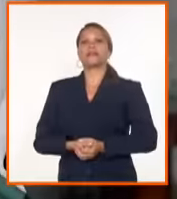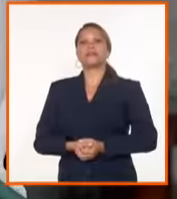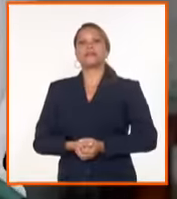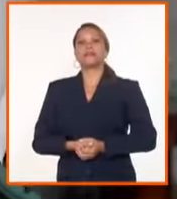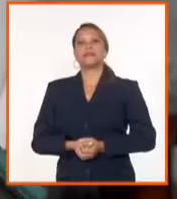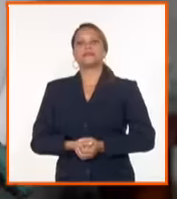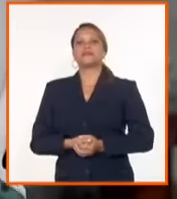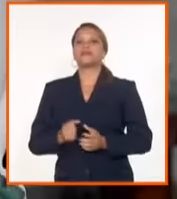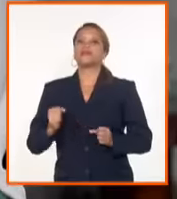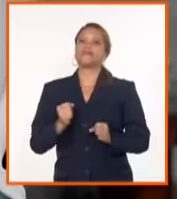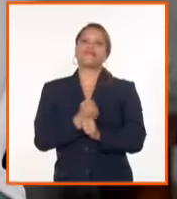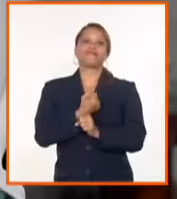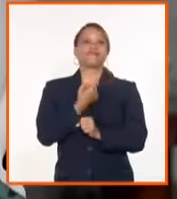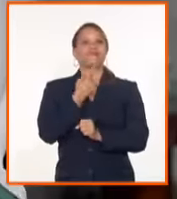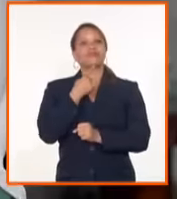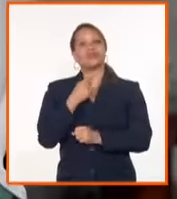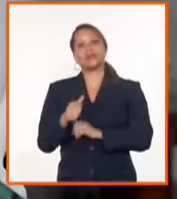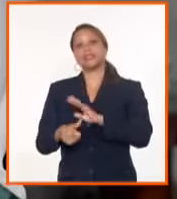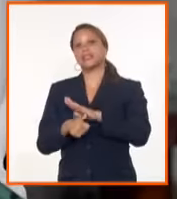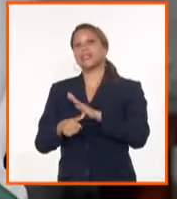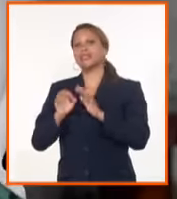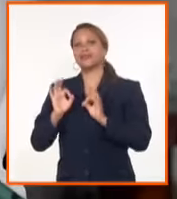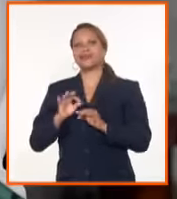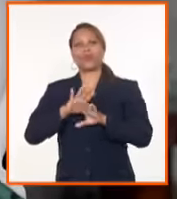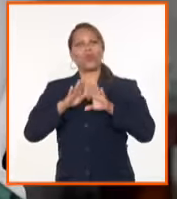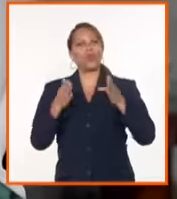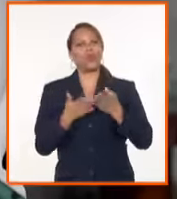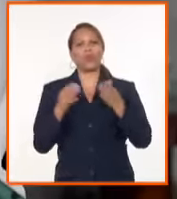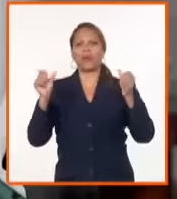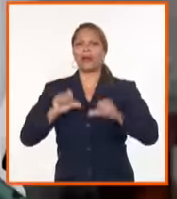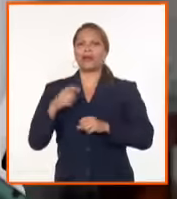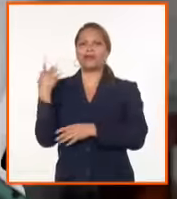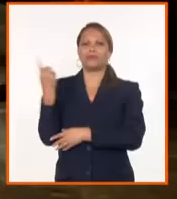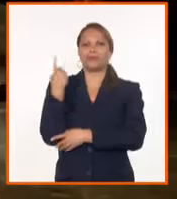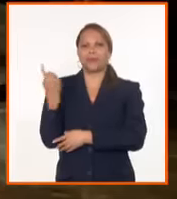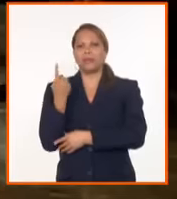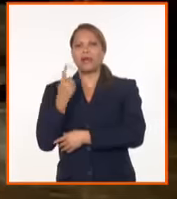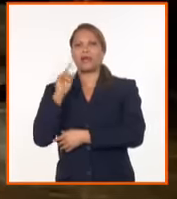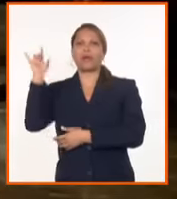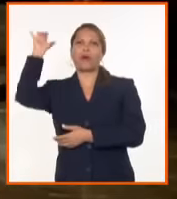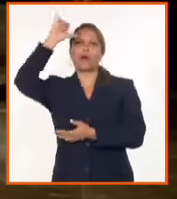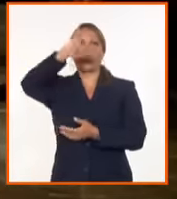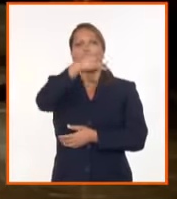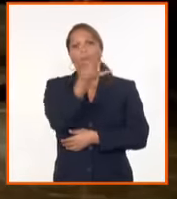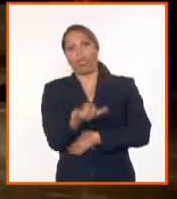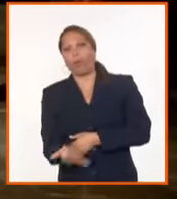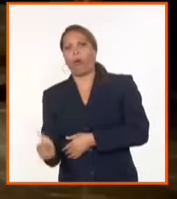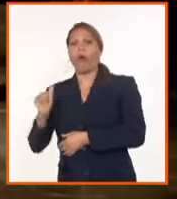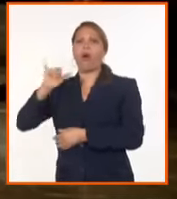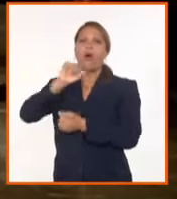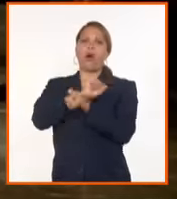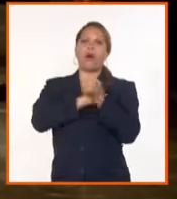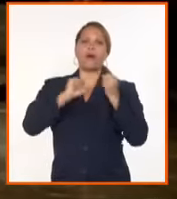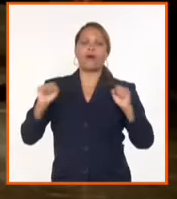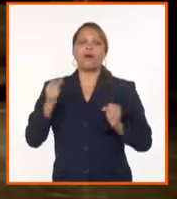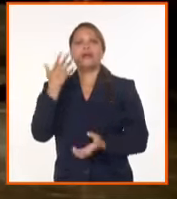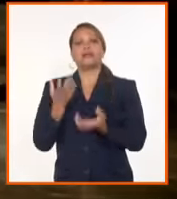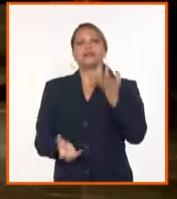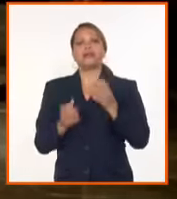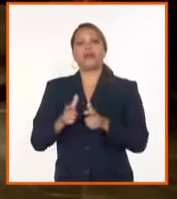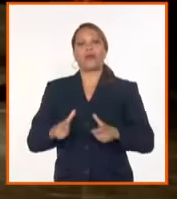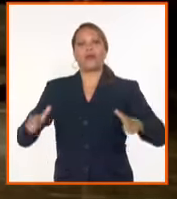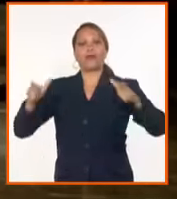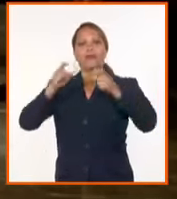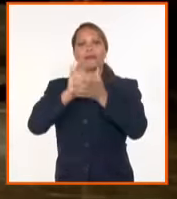qué mala suerte, le ha tocado todo lo malo, un tornado, un avión que se cae, el incendio de